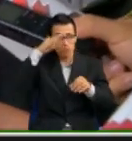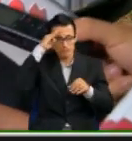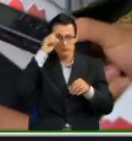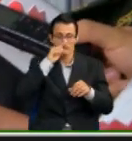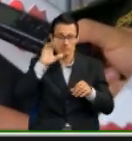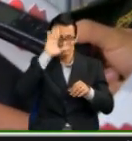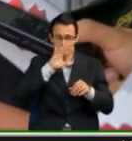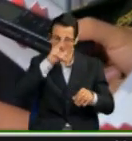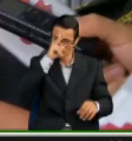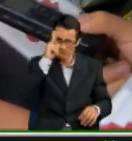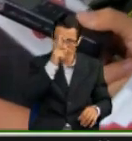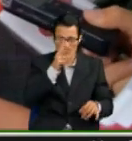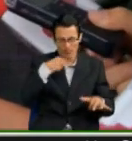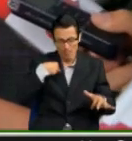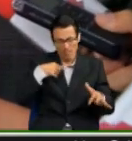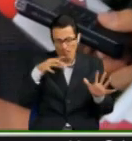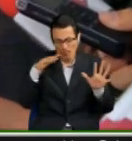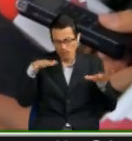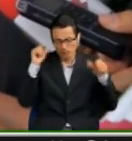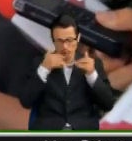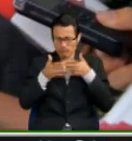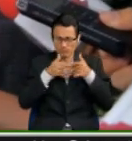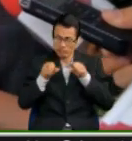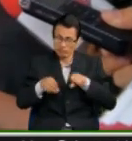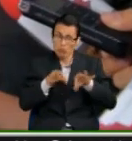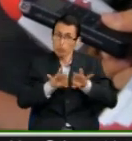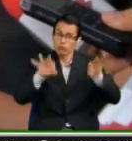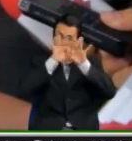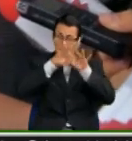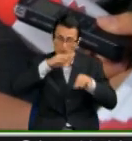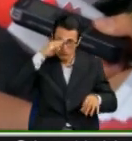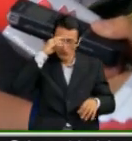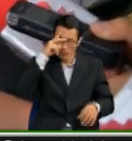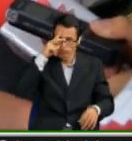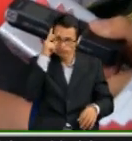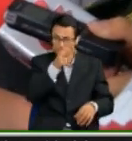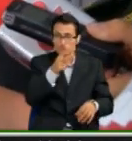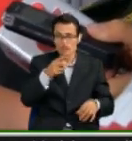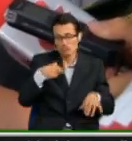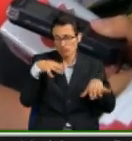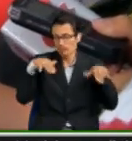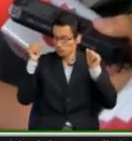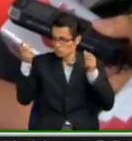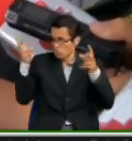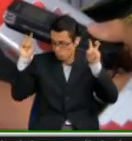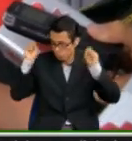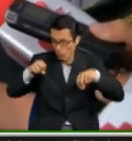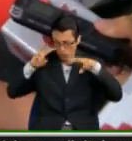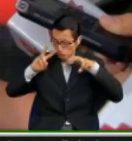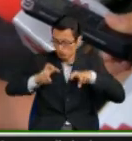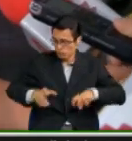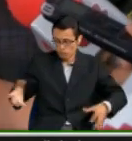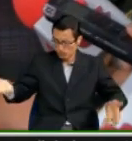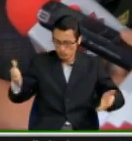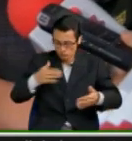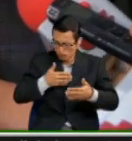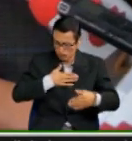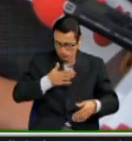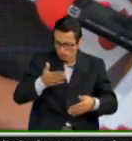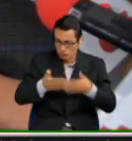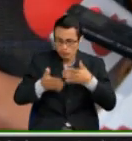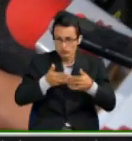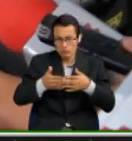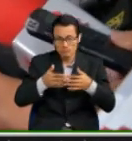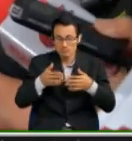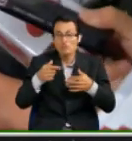paso al costado donde dice debe prevalecer la institucionalidad, me aparto para que se hagan todas las investigaciones. Nosotros como